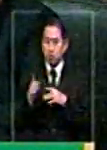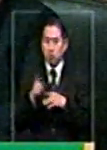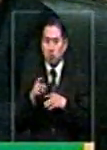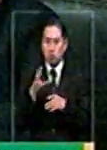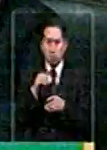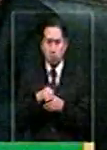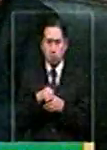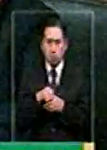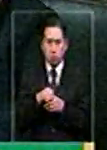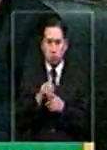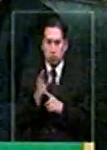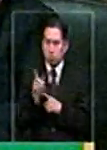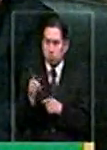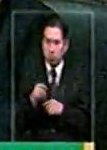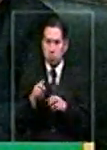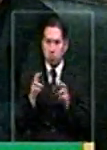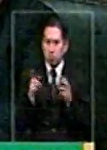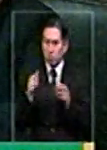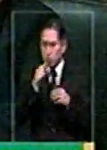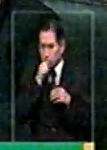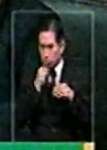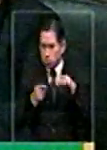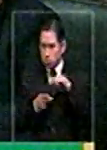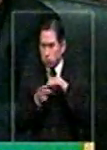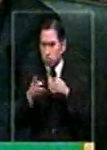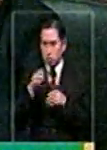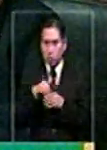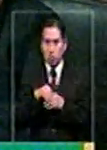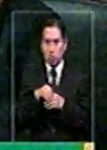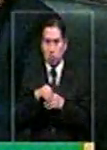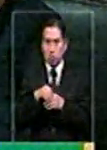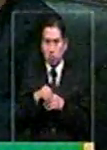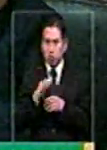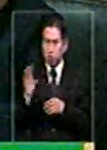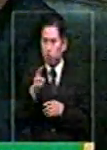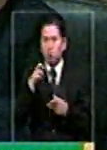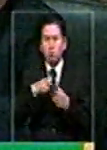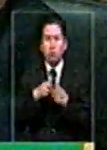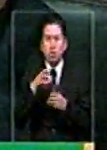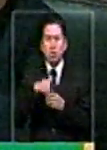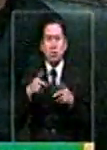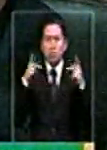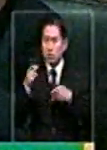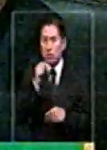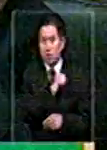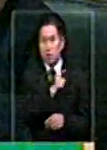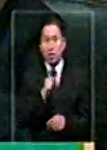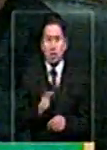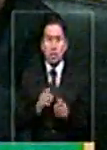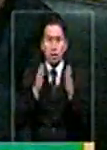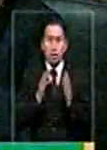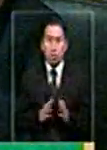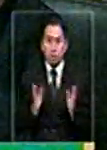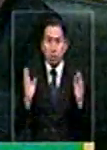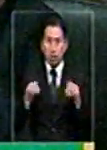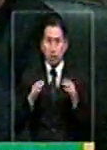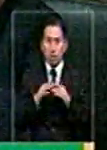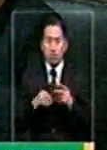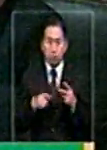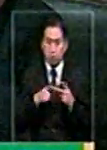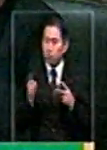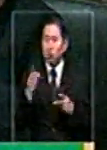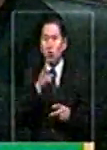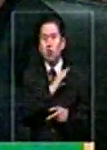que muestra indicios de un sistema de corrupción. Los principales implicados son el alcalde de La Paz, Luis Revilla, el concejal